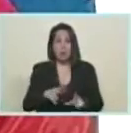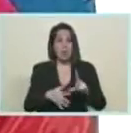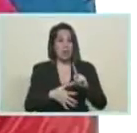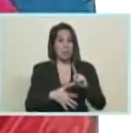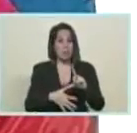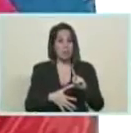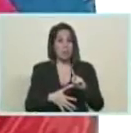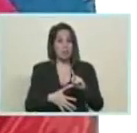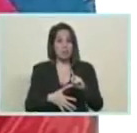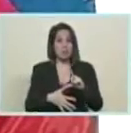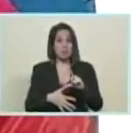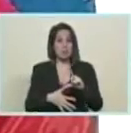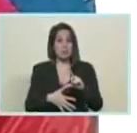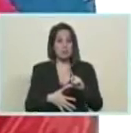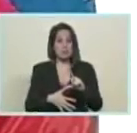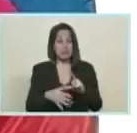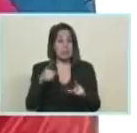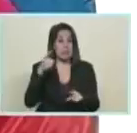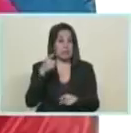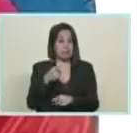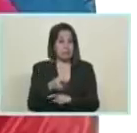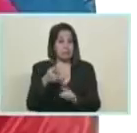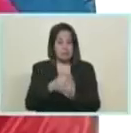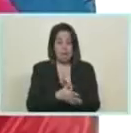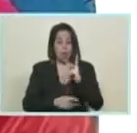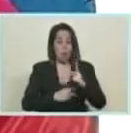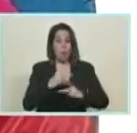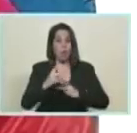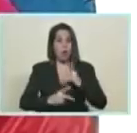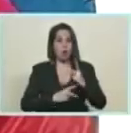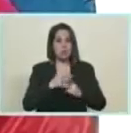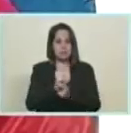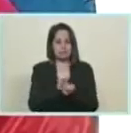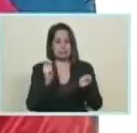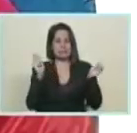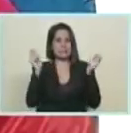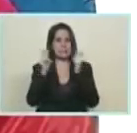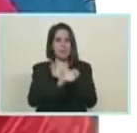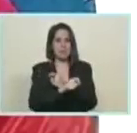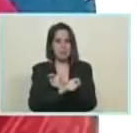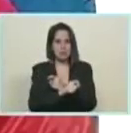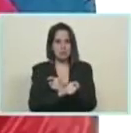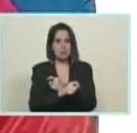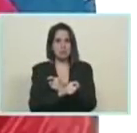Latina, tiene que vivir un proceso de transformación